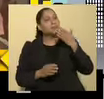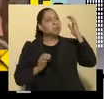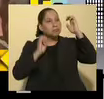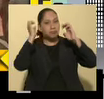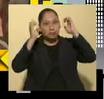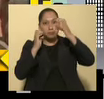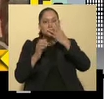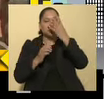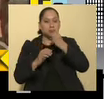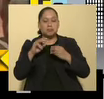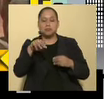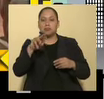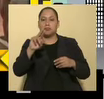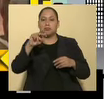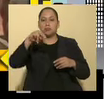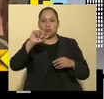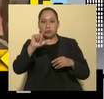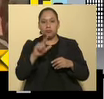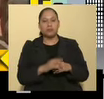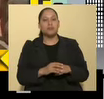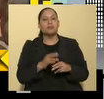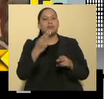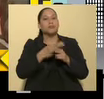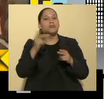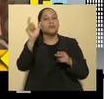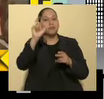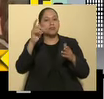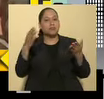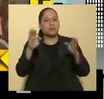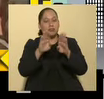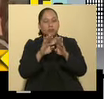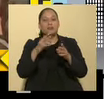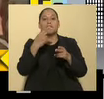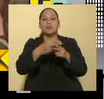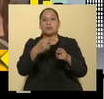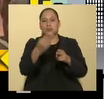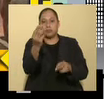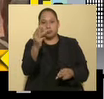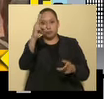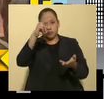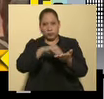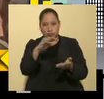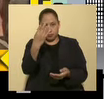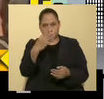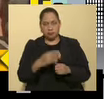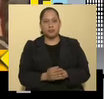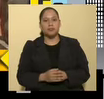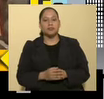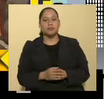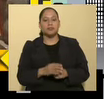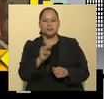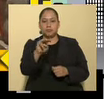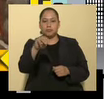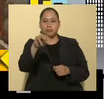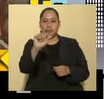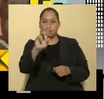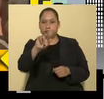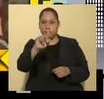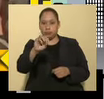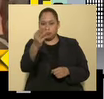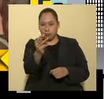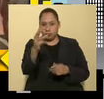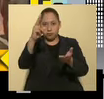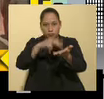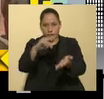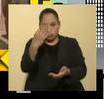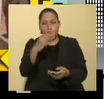aquí en el Munal. ¿Hasta cuándo va a estar abierta? Va a estar abierta hasta marzo del 2014. Y bueno, los esperamos con mucho gusto.